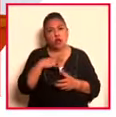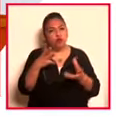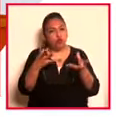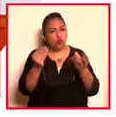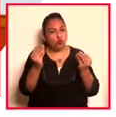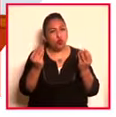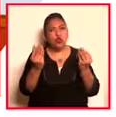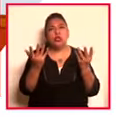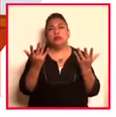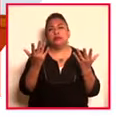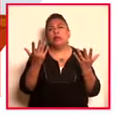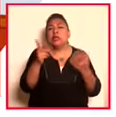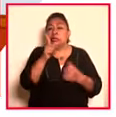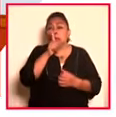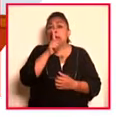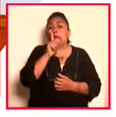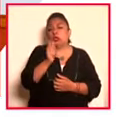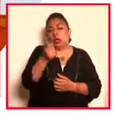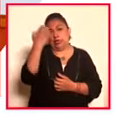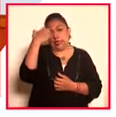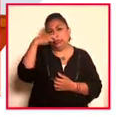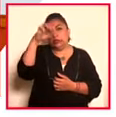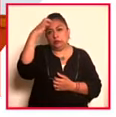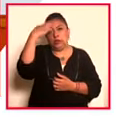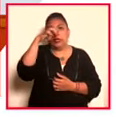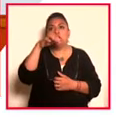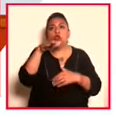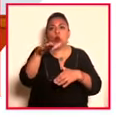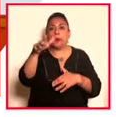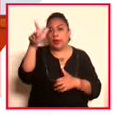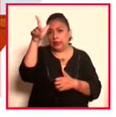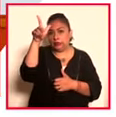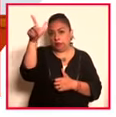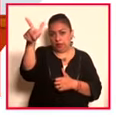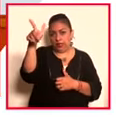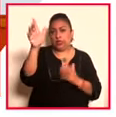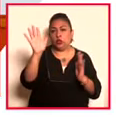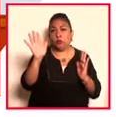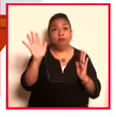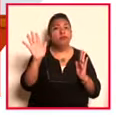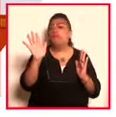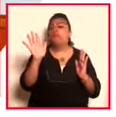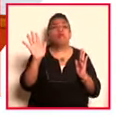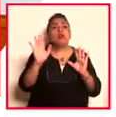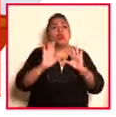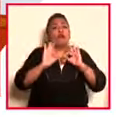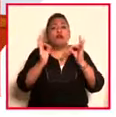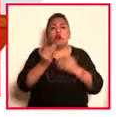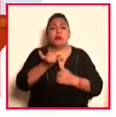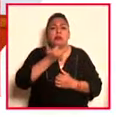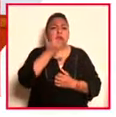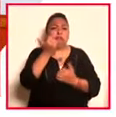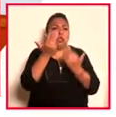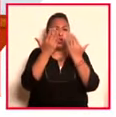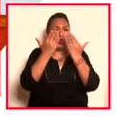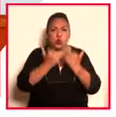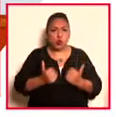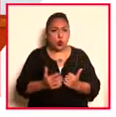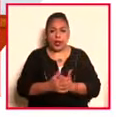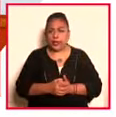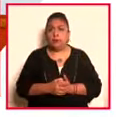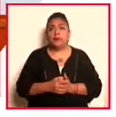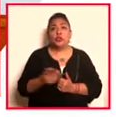es una experiencia que tiene que ver con lo espiritual y que no hay ninguna forma equivocada.